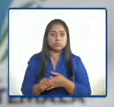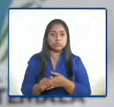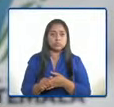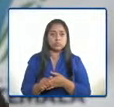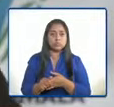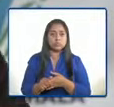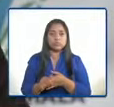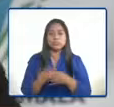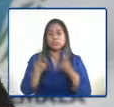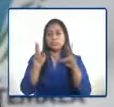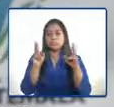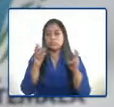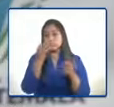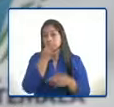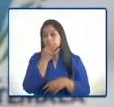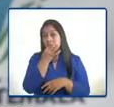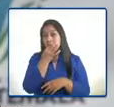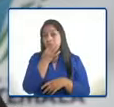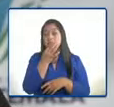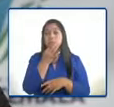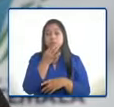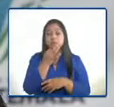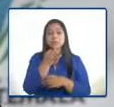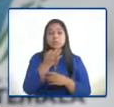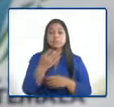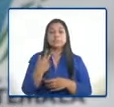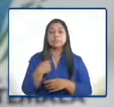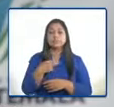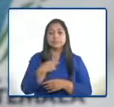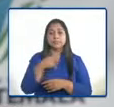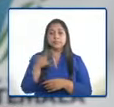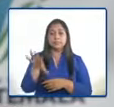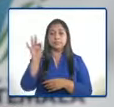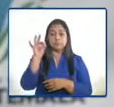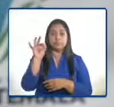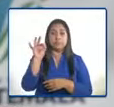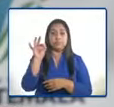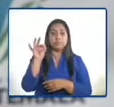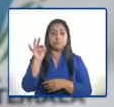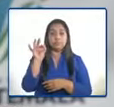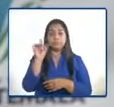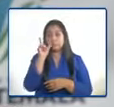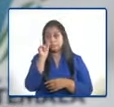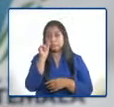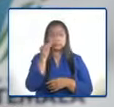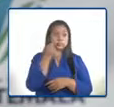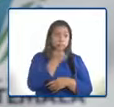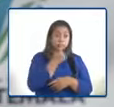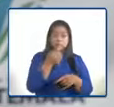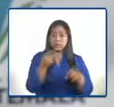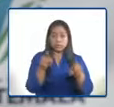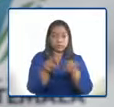en el tema de mujeres, nosotros priorizamos tanto al hombre como a la mujer.